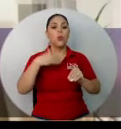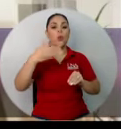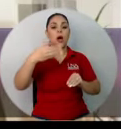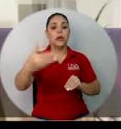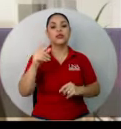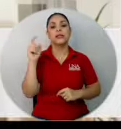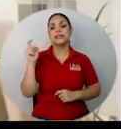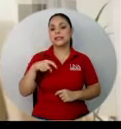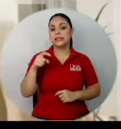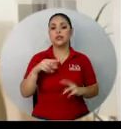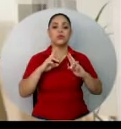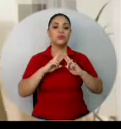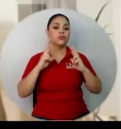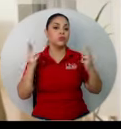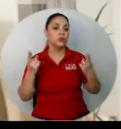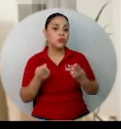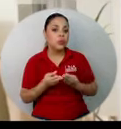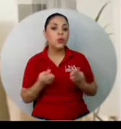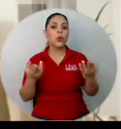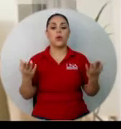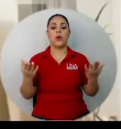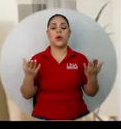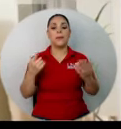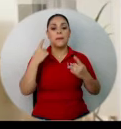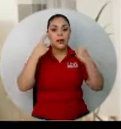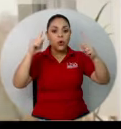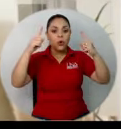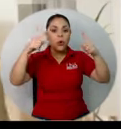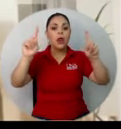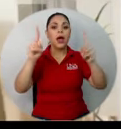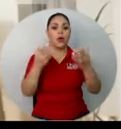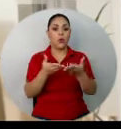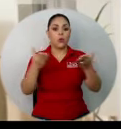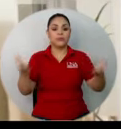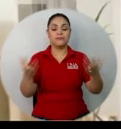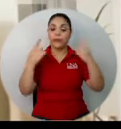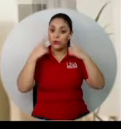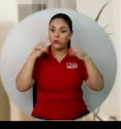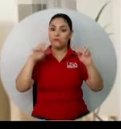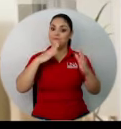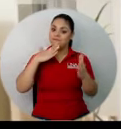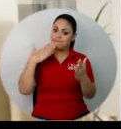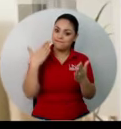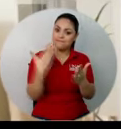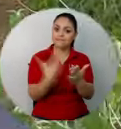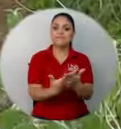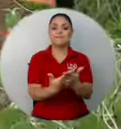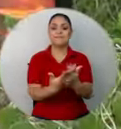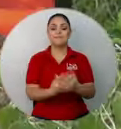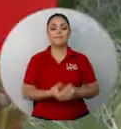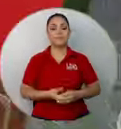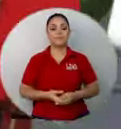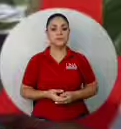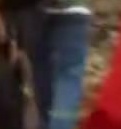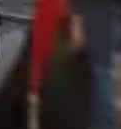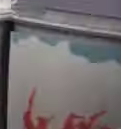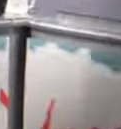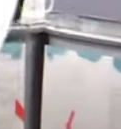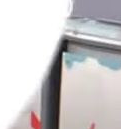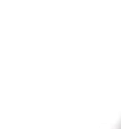momentos, con quién tenemos que reunirnos para poder ir logrando esto y a partir de eso lograr esa efectividad y productividad.